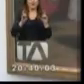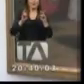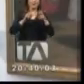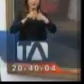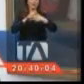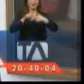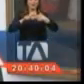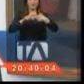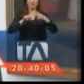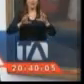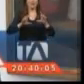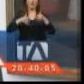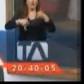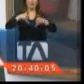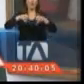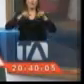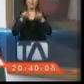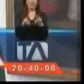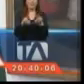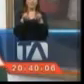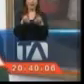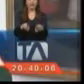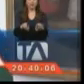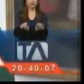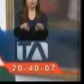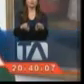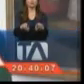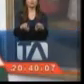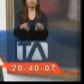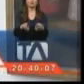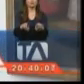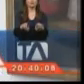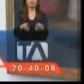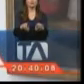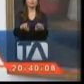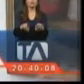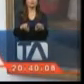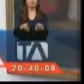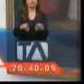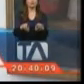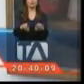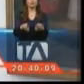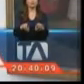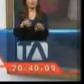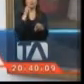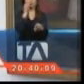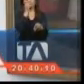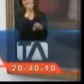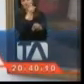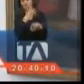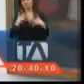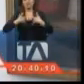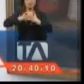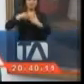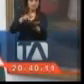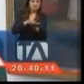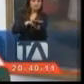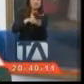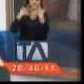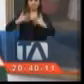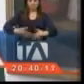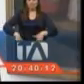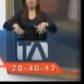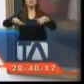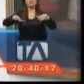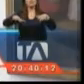unos cuadros didácticos, etnográficos, si se quiere decir, de la flora, la fauna, las costumbres, la